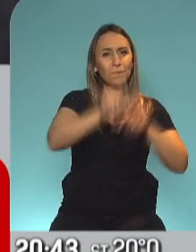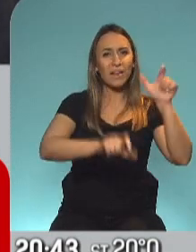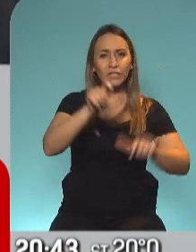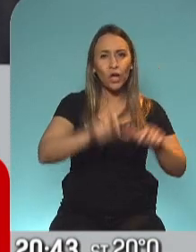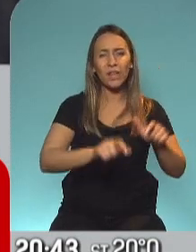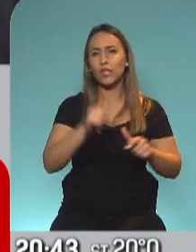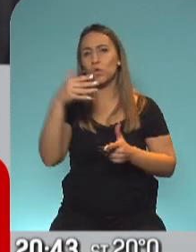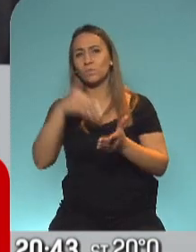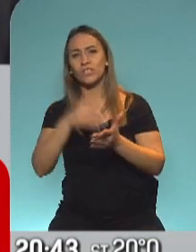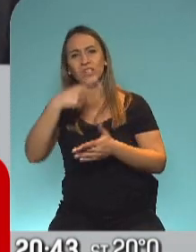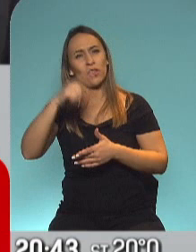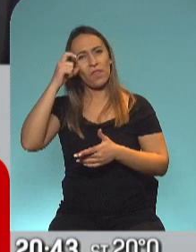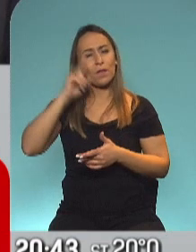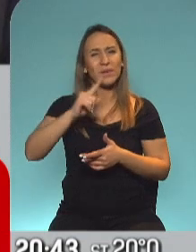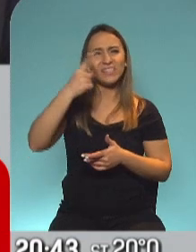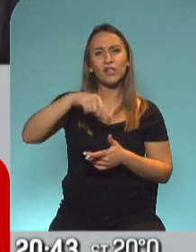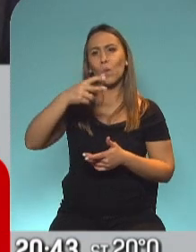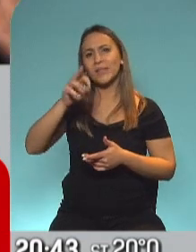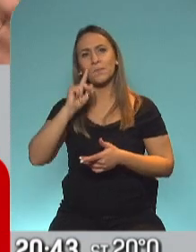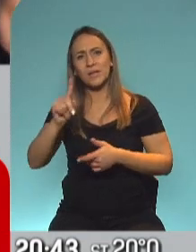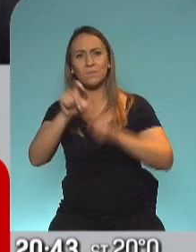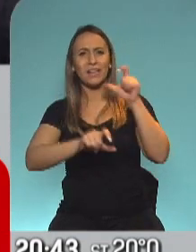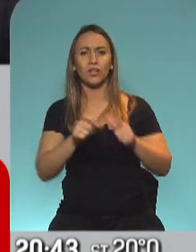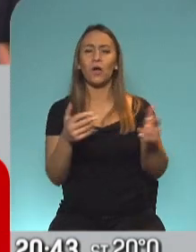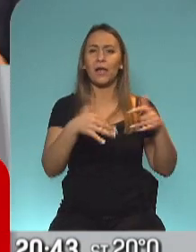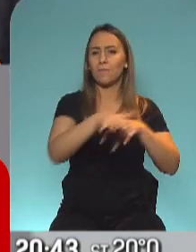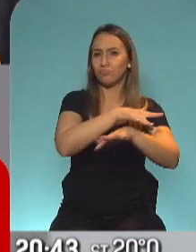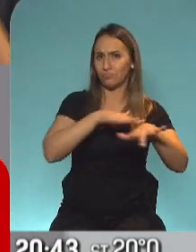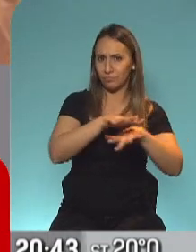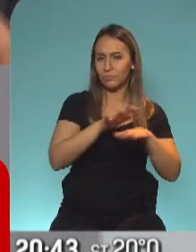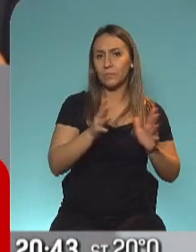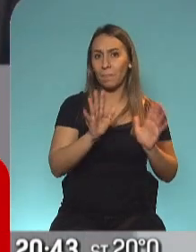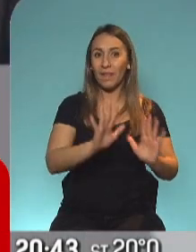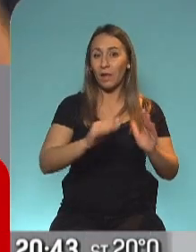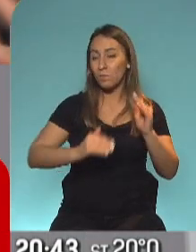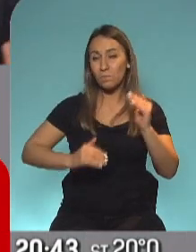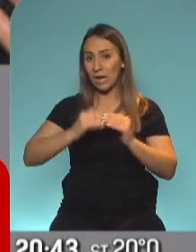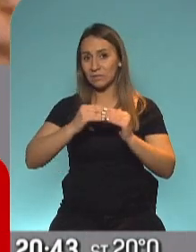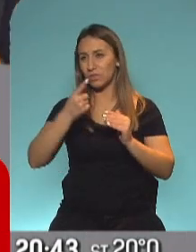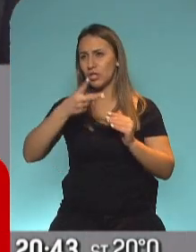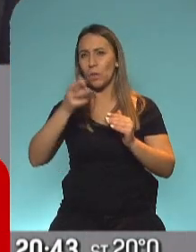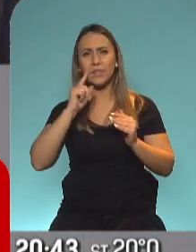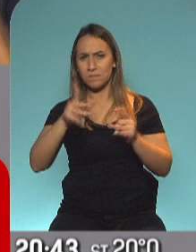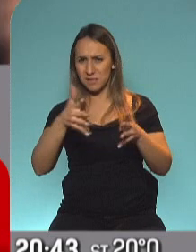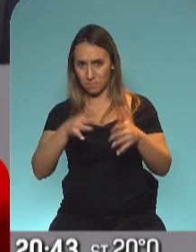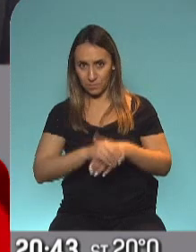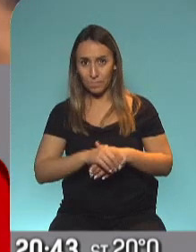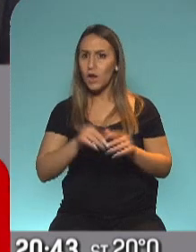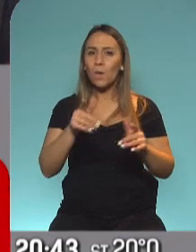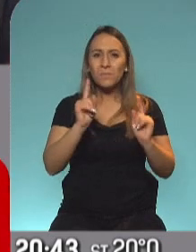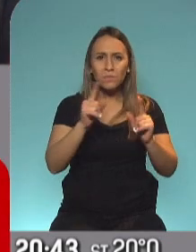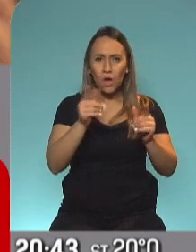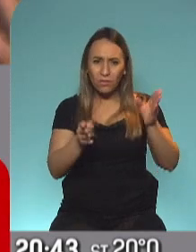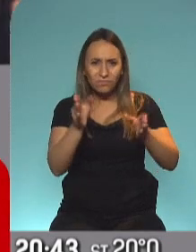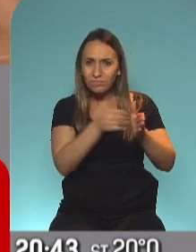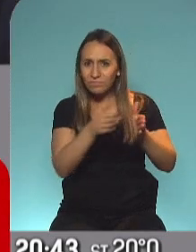y 1.110.000, 120.000, que fue el viernes pasado la cantidad más alta de pasajeros, pero siempre en ese volumen, Perdón, que es